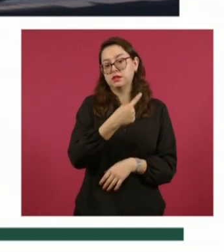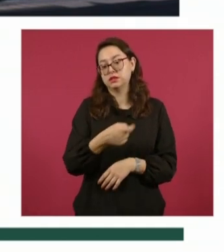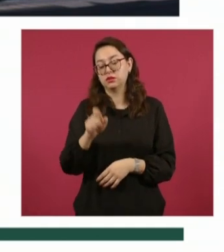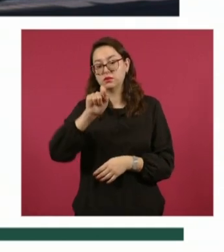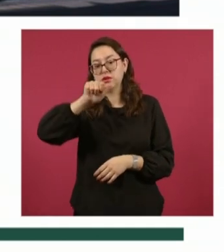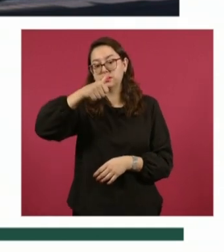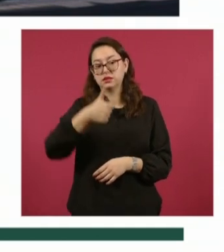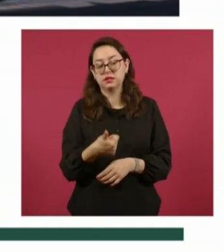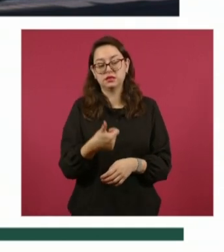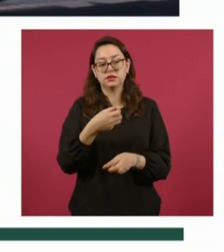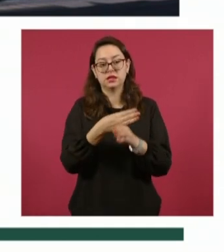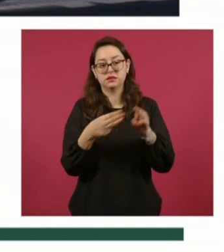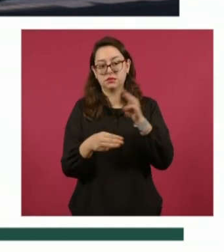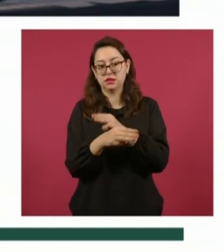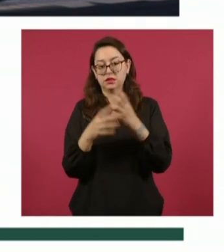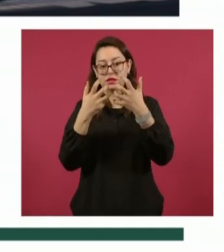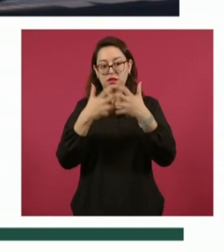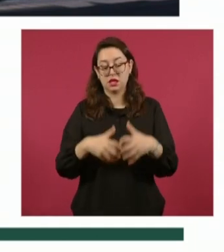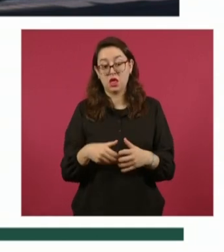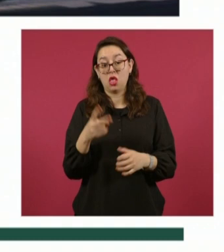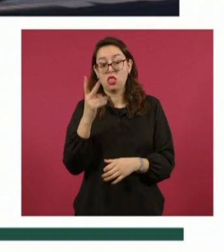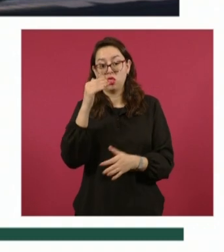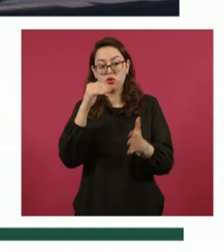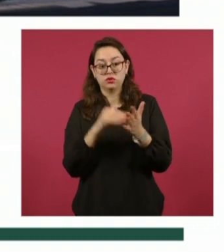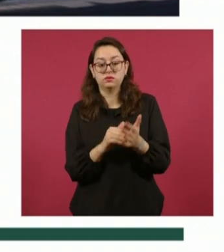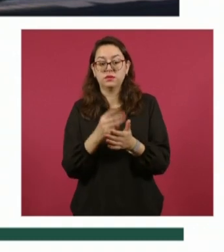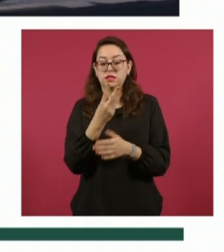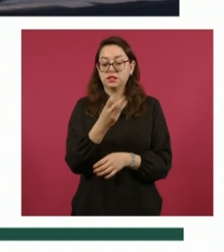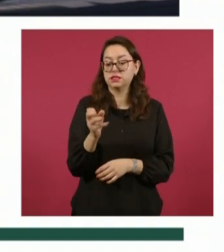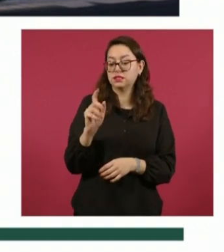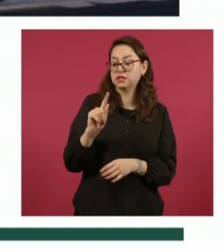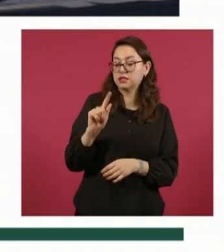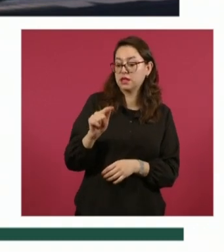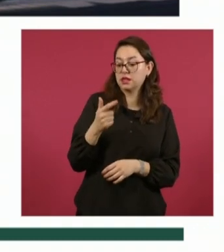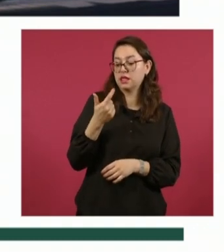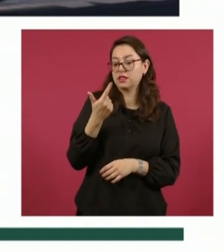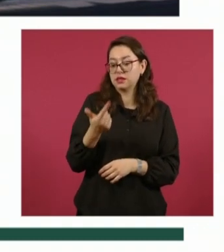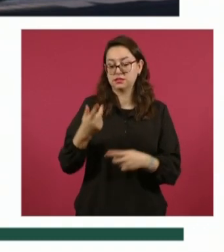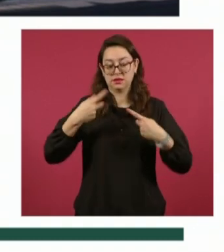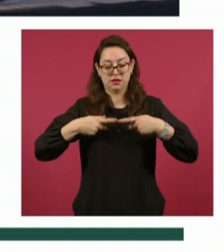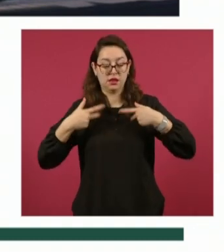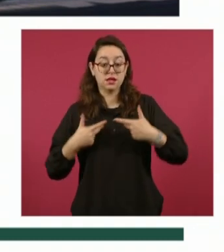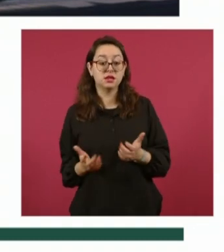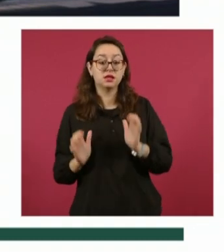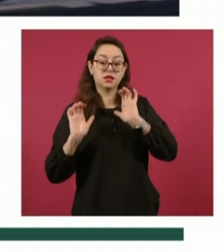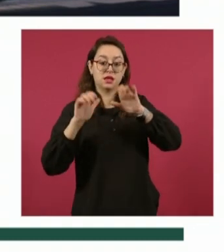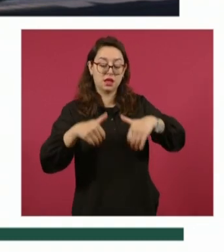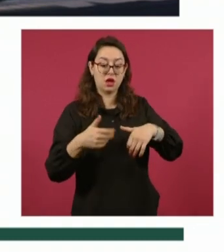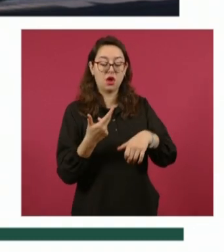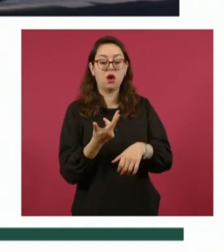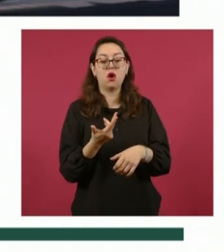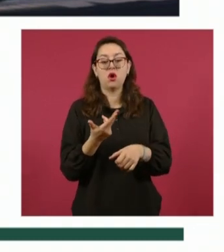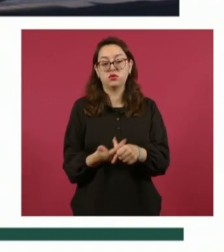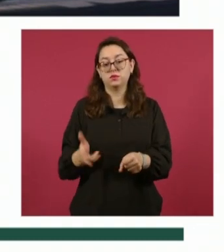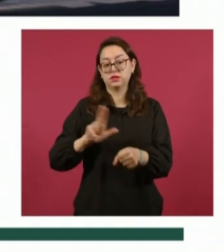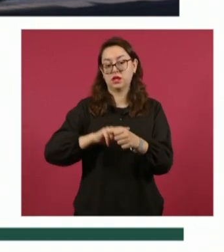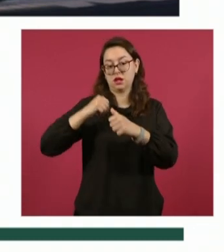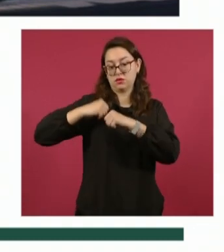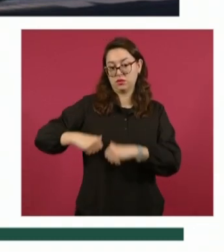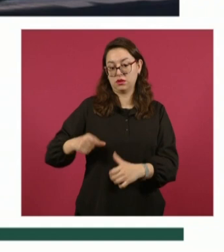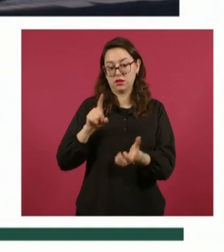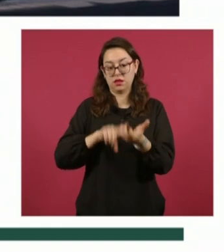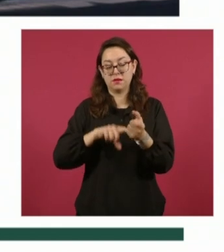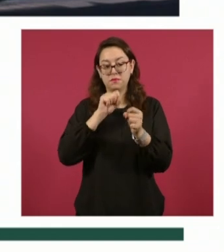equipos médicos, se integran 2,377 personas para cuerpos de gobierno y equipos de supervisión y